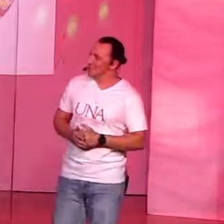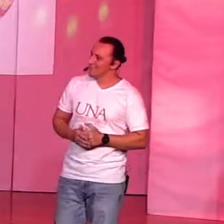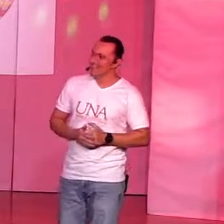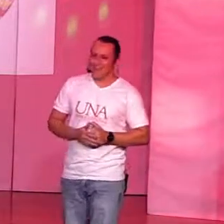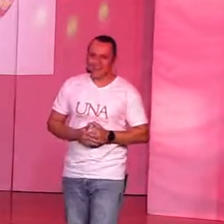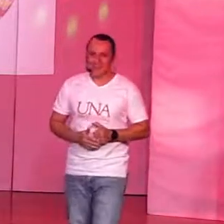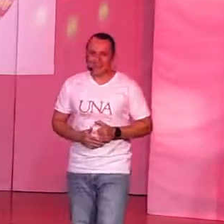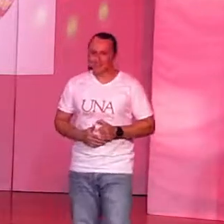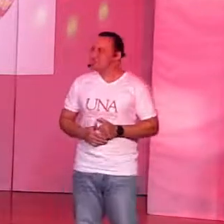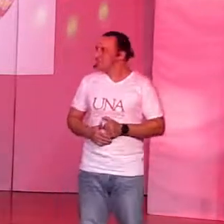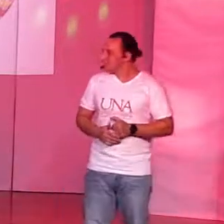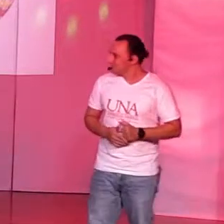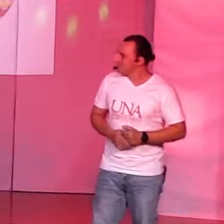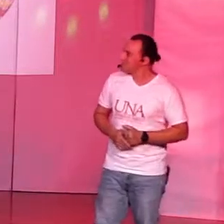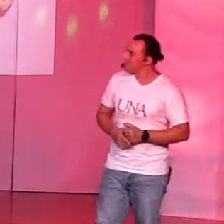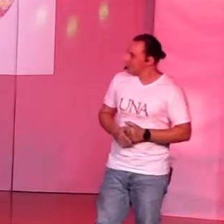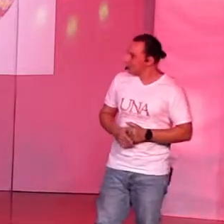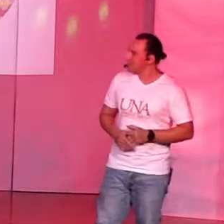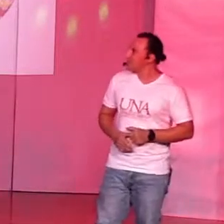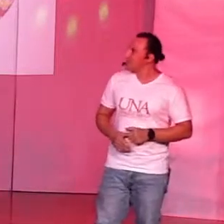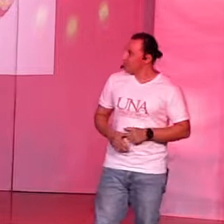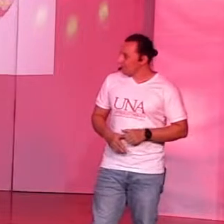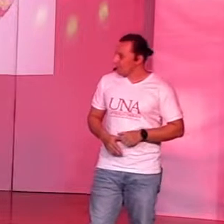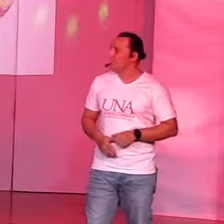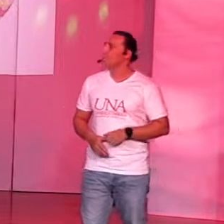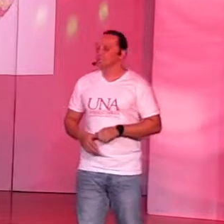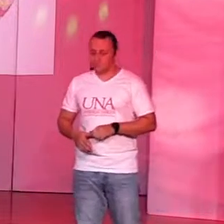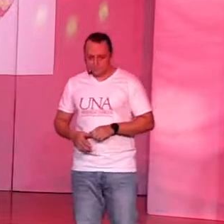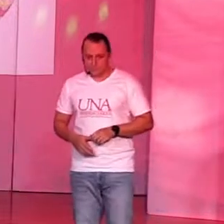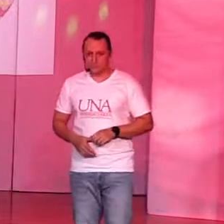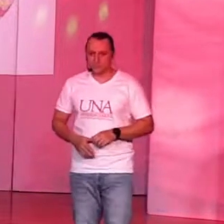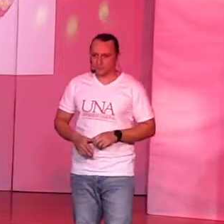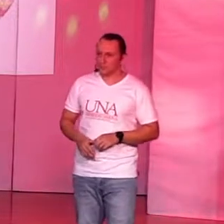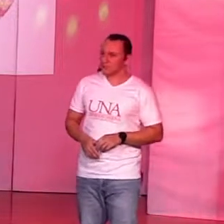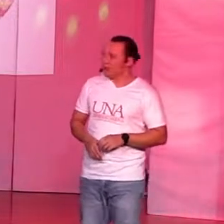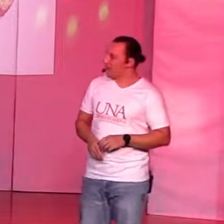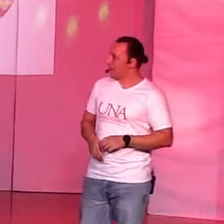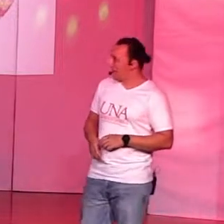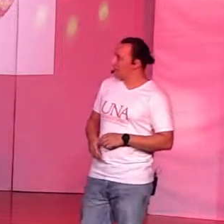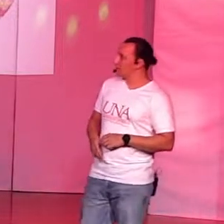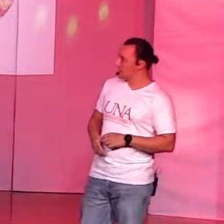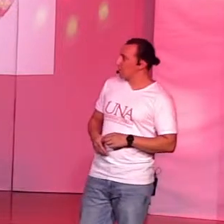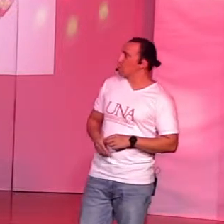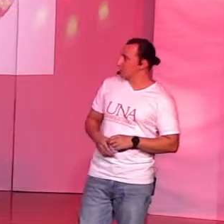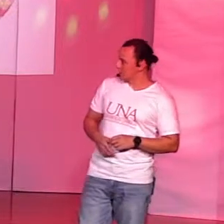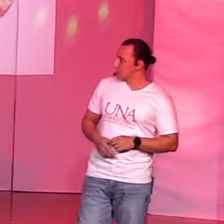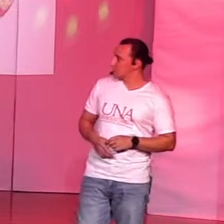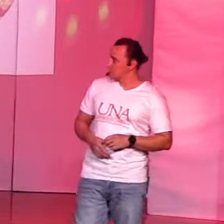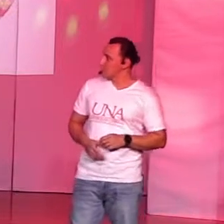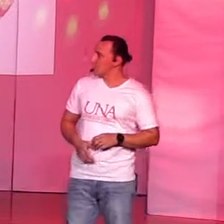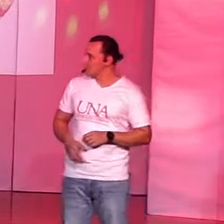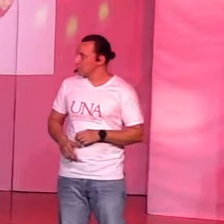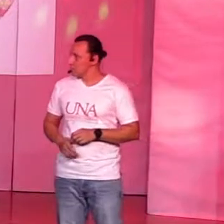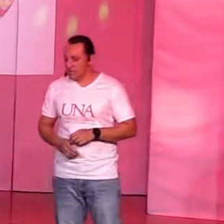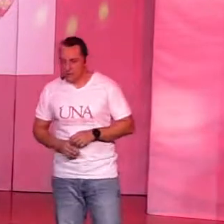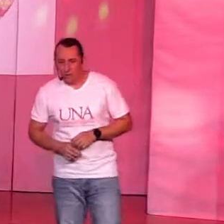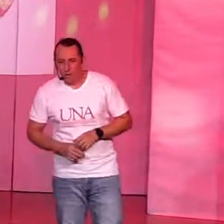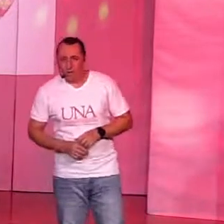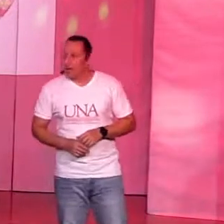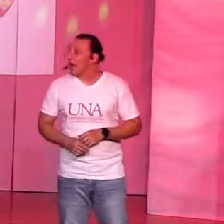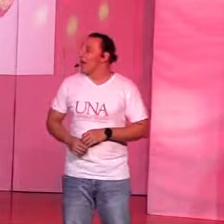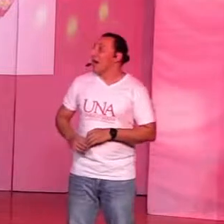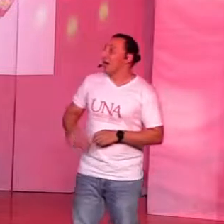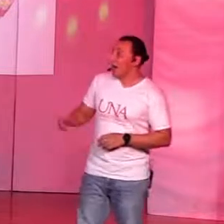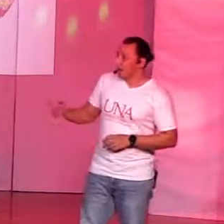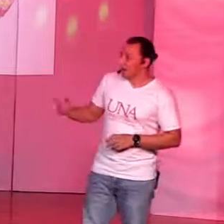está el enlace ahí. Y ahí están los cuatro departamentos para que toda esta información, ¿verdad? Que para que vean, sí. Está en la página. Muy bien.